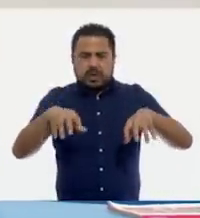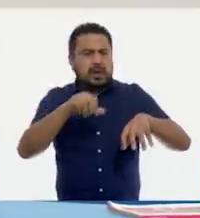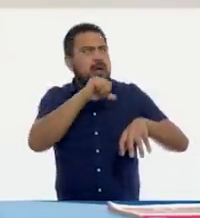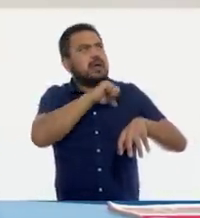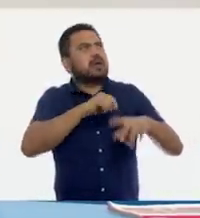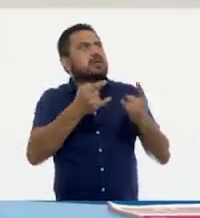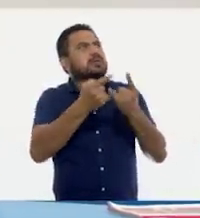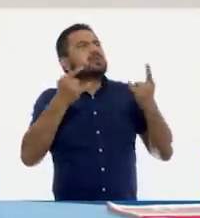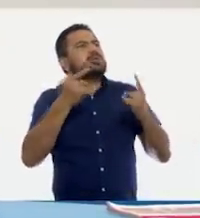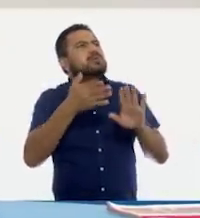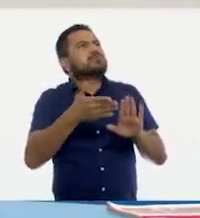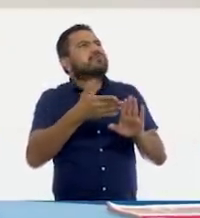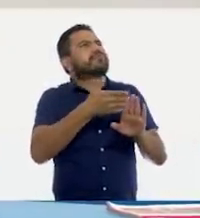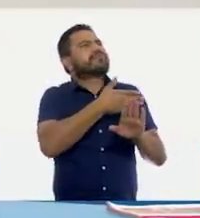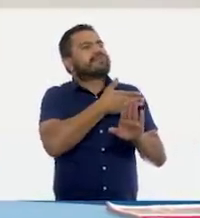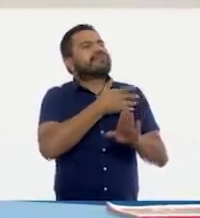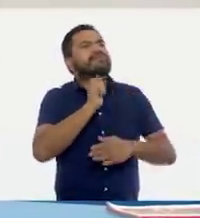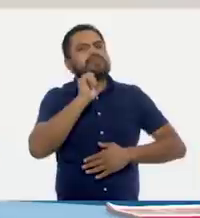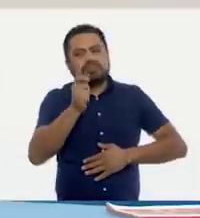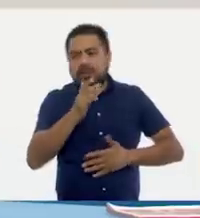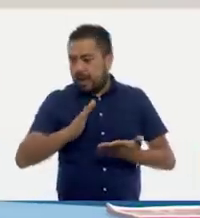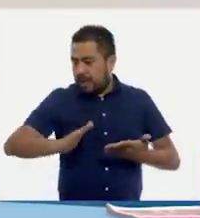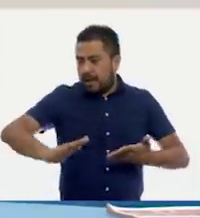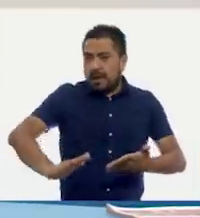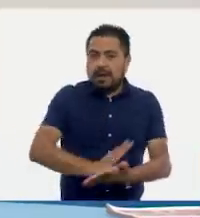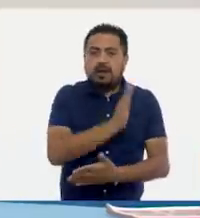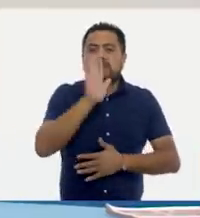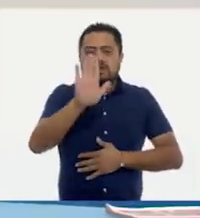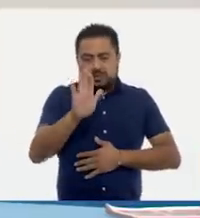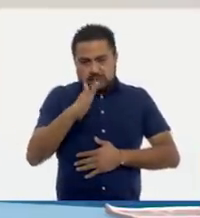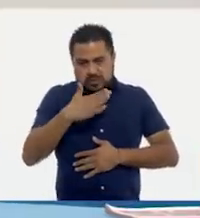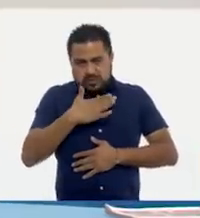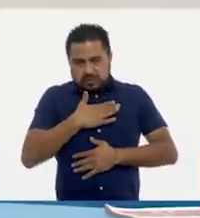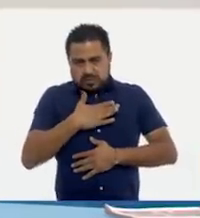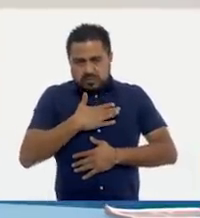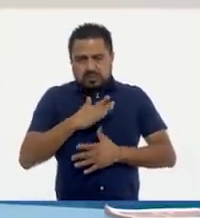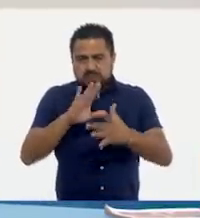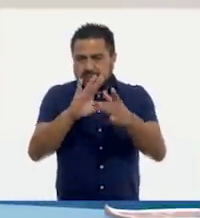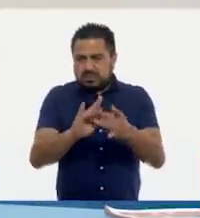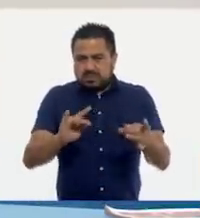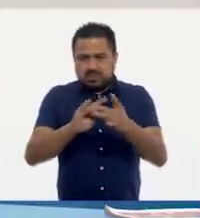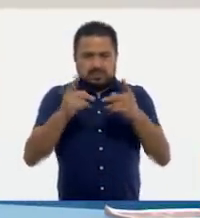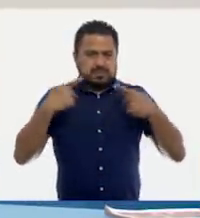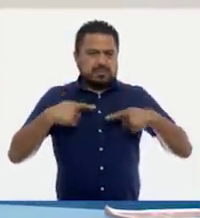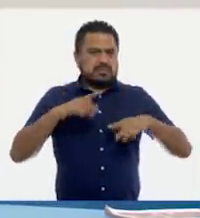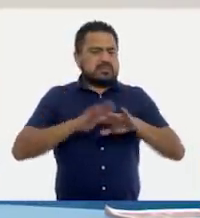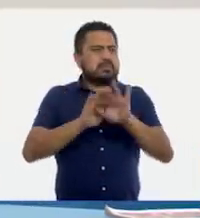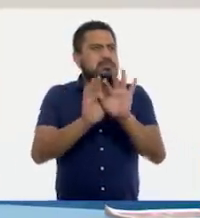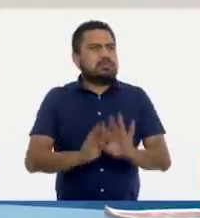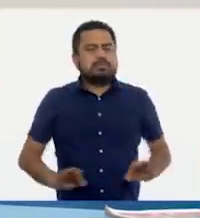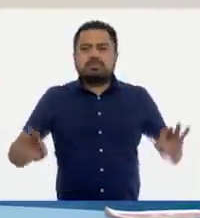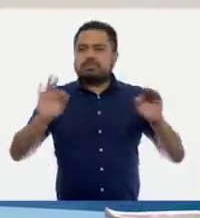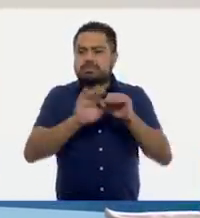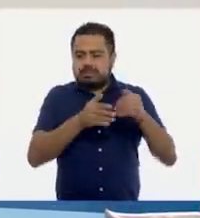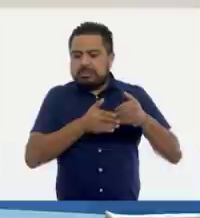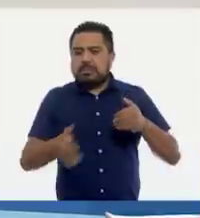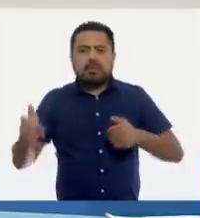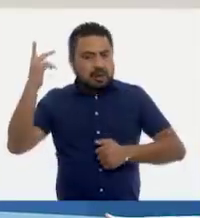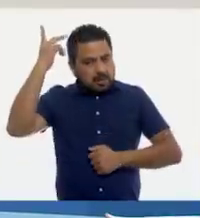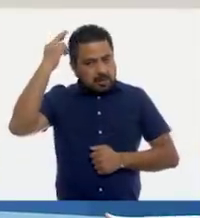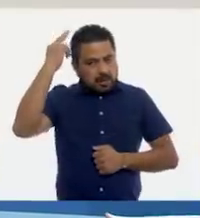y en el espacio. Y bueno, además, llegó la hora de hablar sobre un hombre muy importante de este periodo, Porfirio